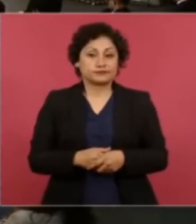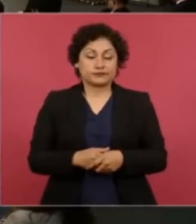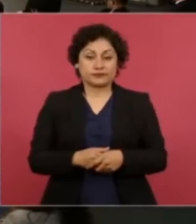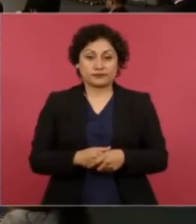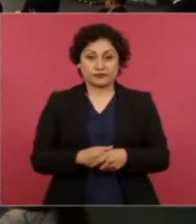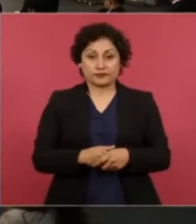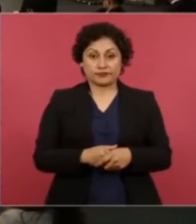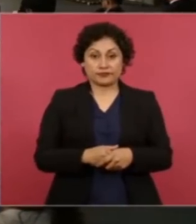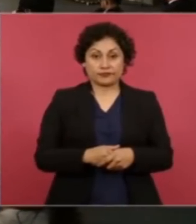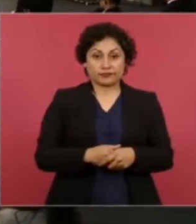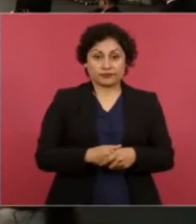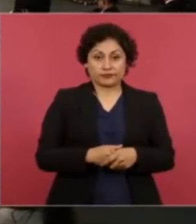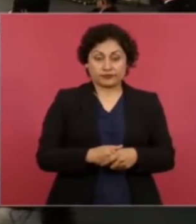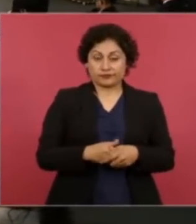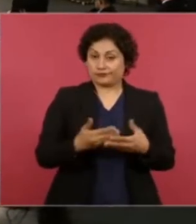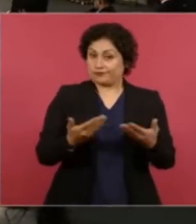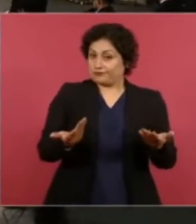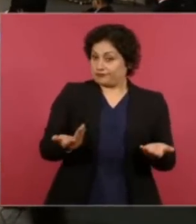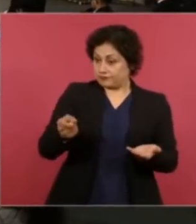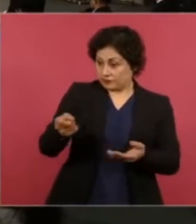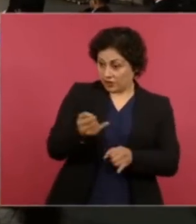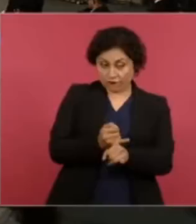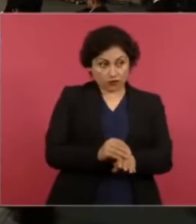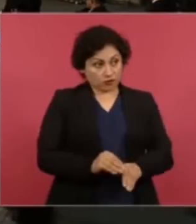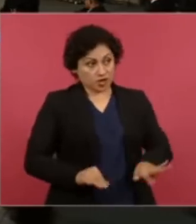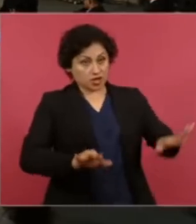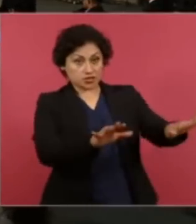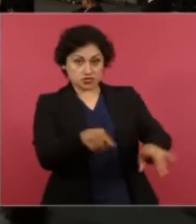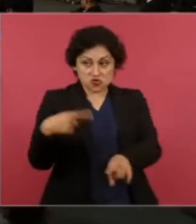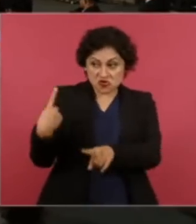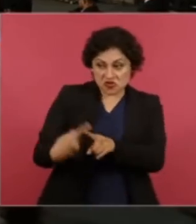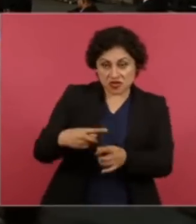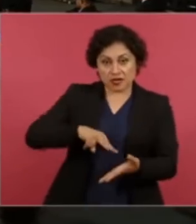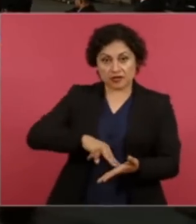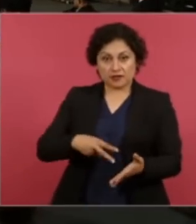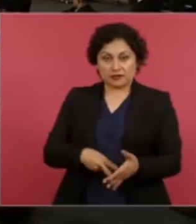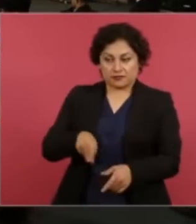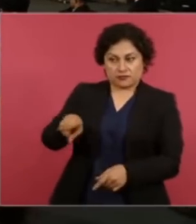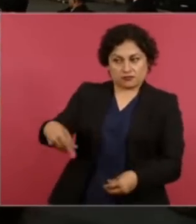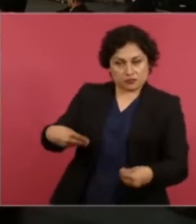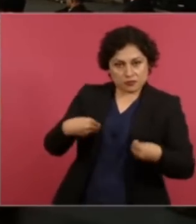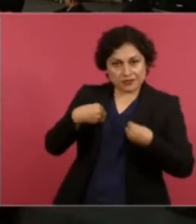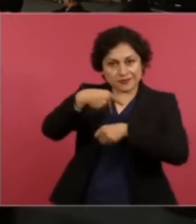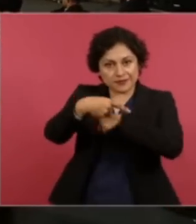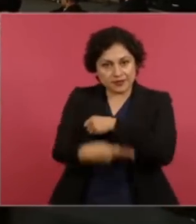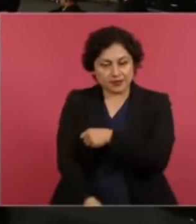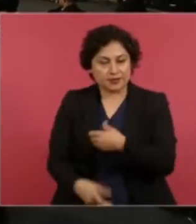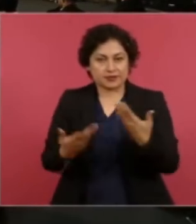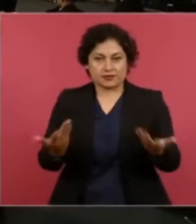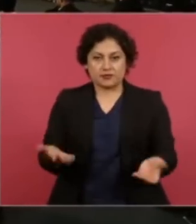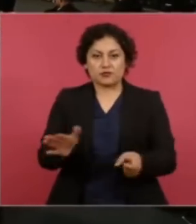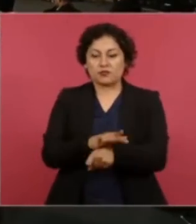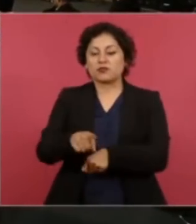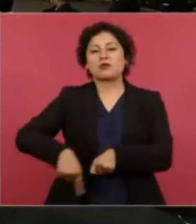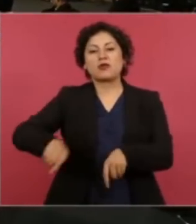Estos se está poniendo en peligro la vida de ellos y sus familias al hacer